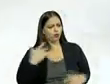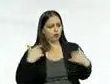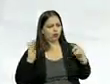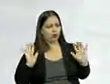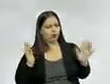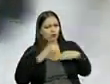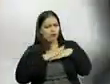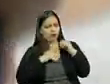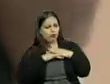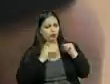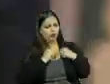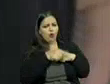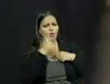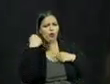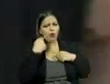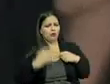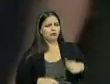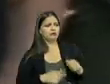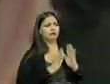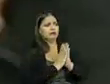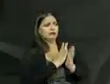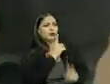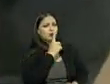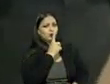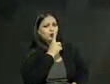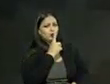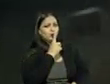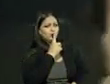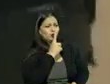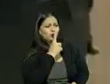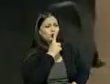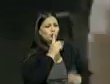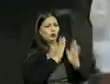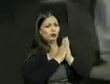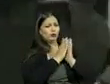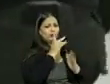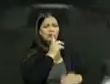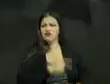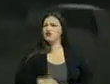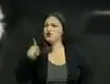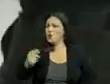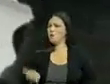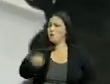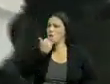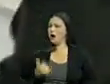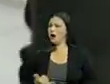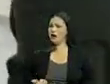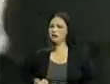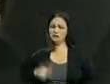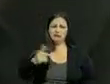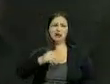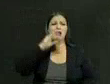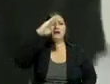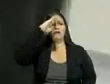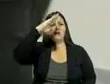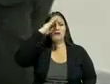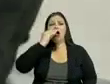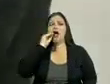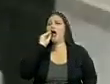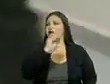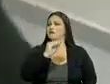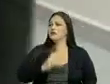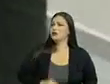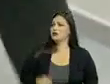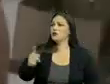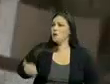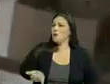eso. Y después estaba que me rogaba que no lo denunciara. Le digo, no, tú te vas a la cárcel porque ya es demasiado. Todavía el descarado. Yo le digo, pues se voy a esperar